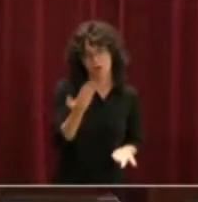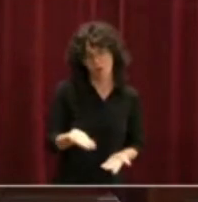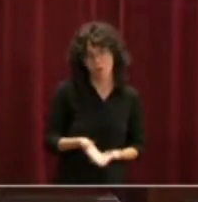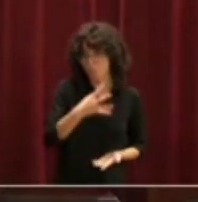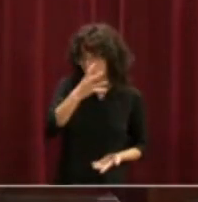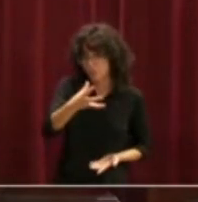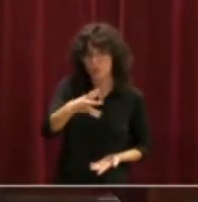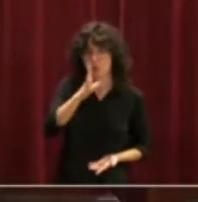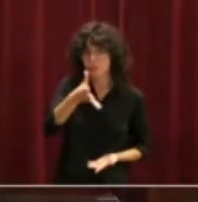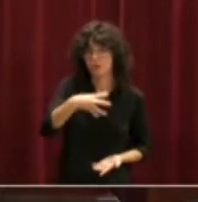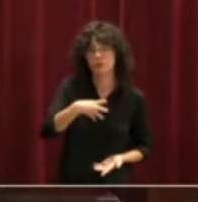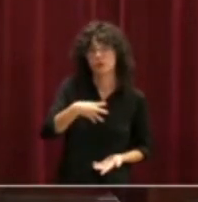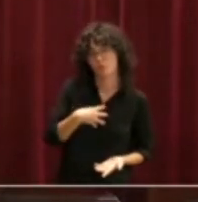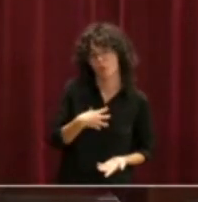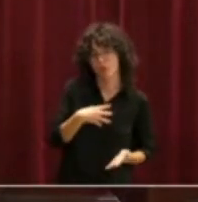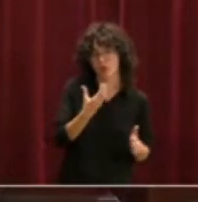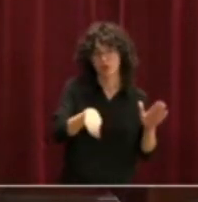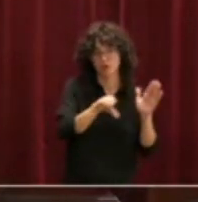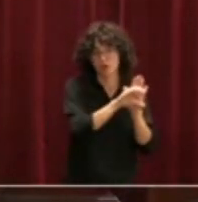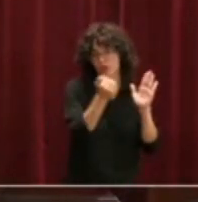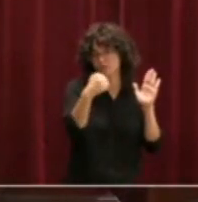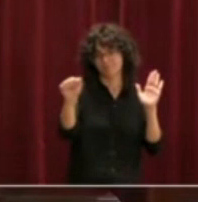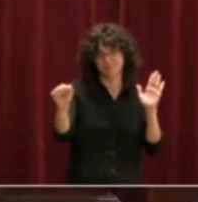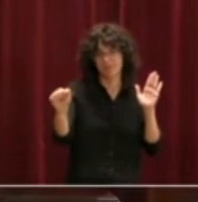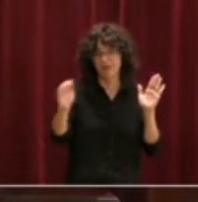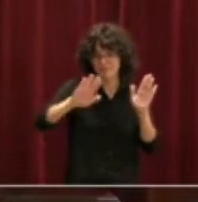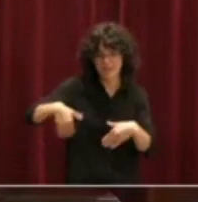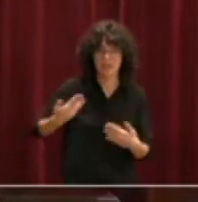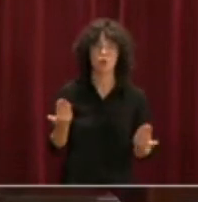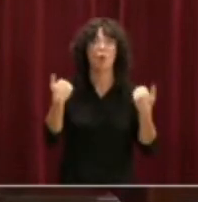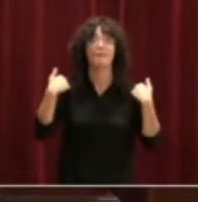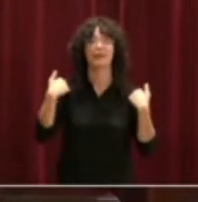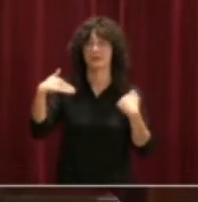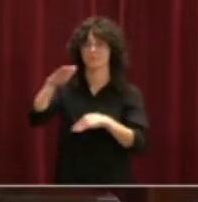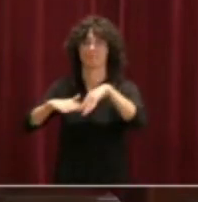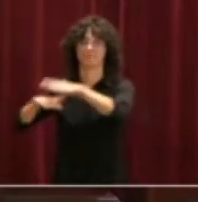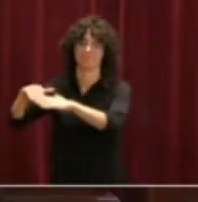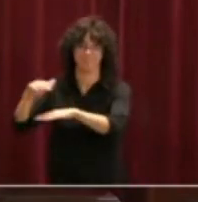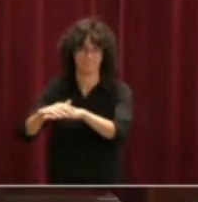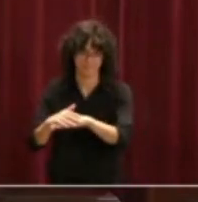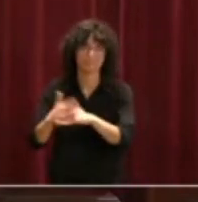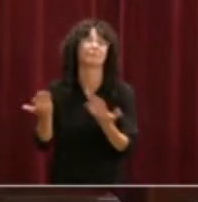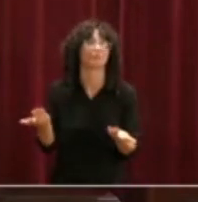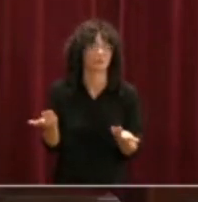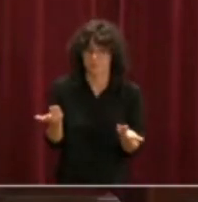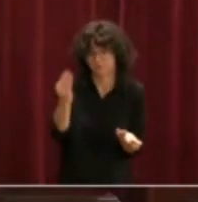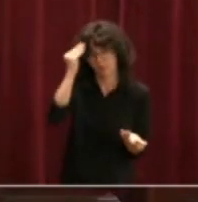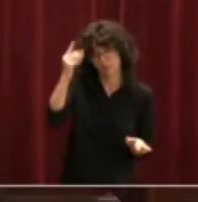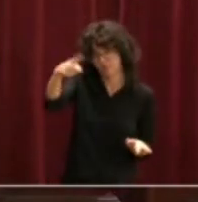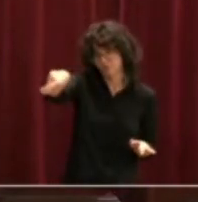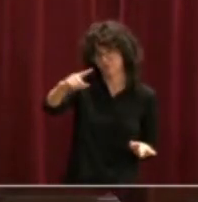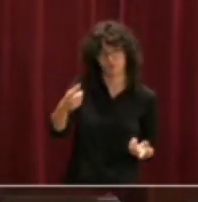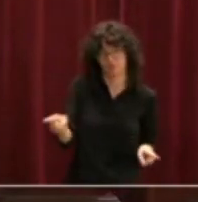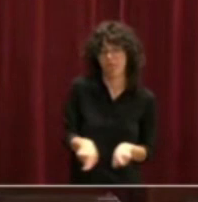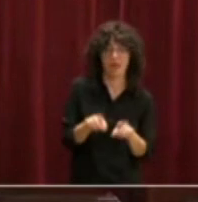inconstitucional es invadir competencias entiendo que a a ustedes esto les puede dar igual Pues están